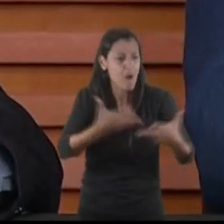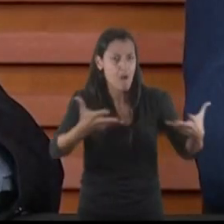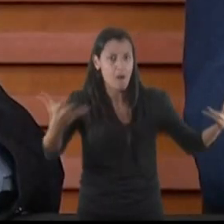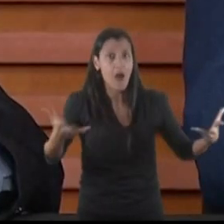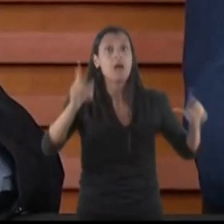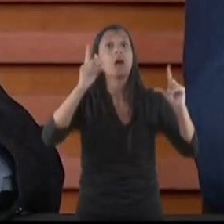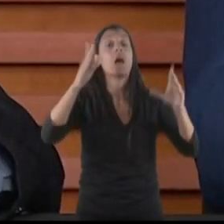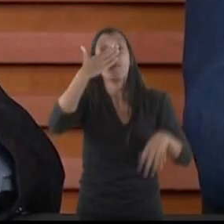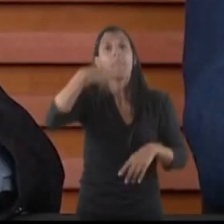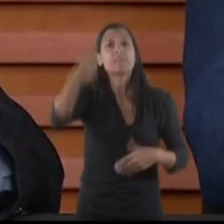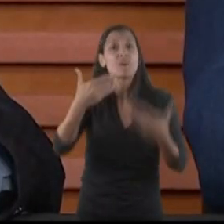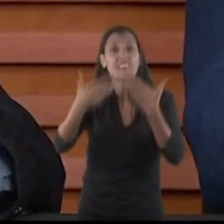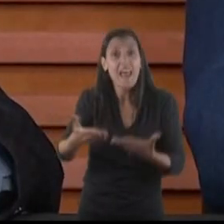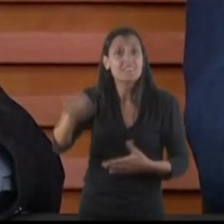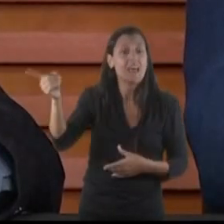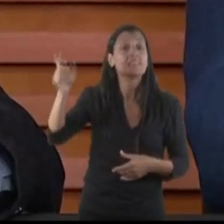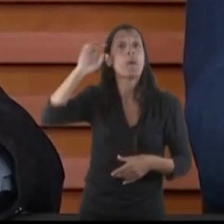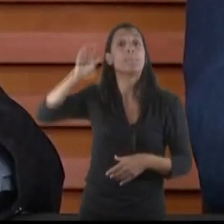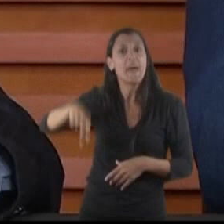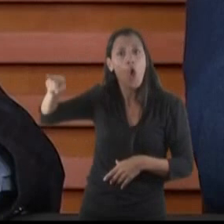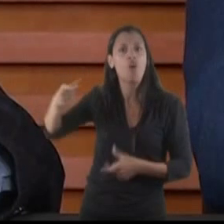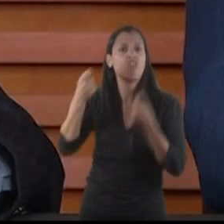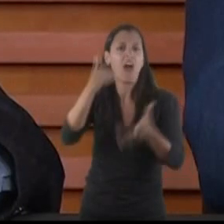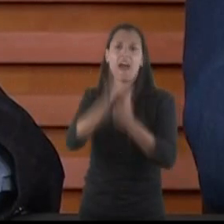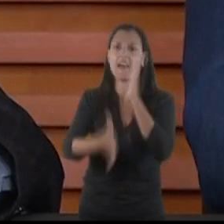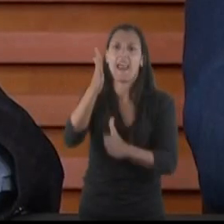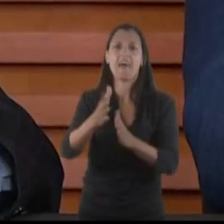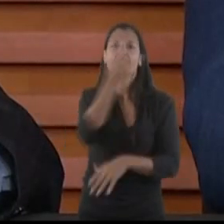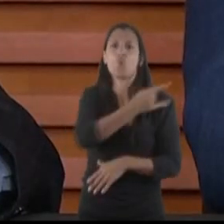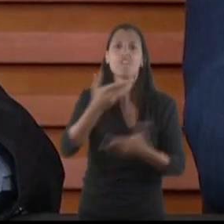Después con Perón, cuando volvió gratuita la universidad pública.